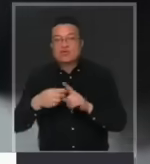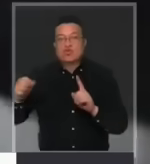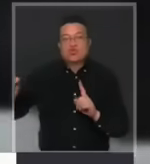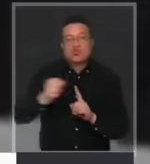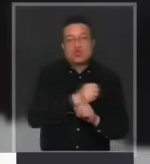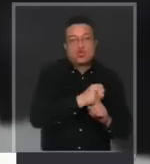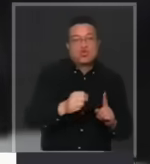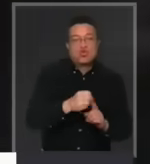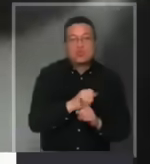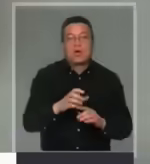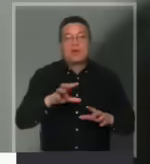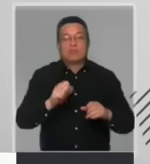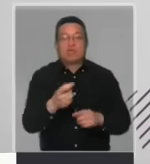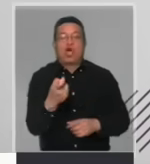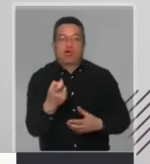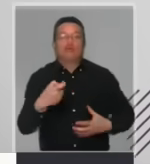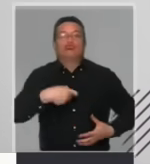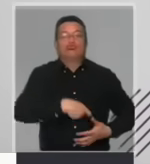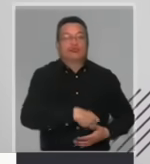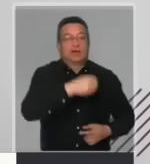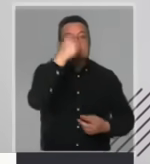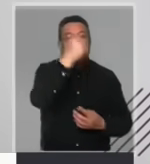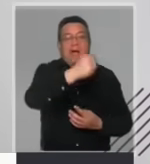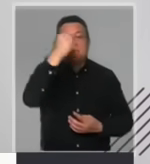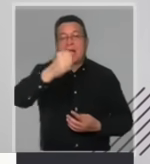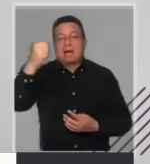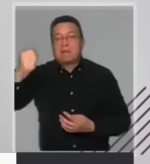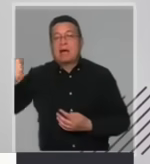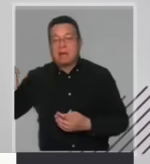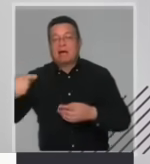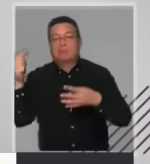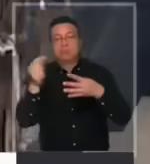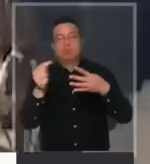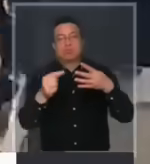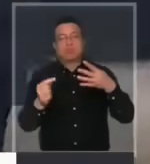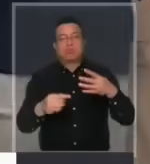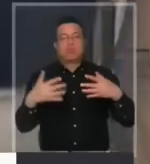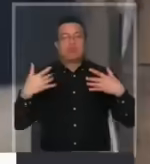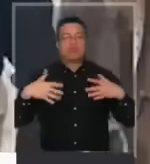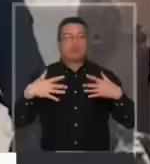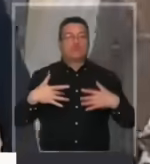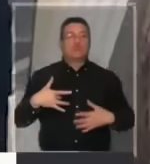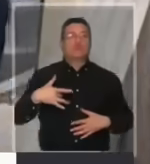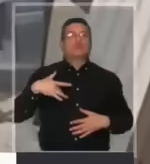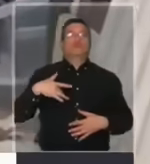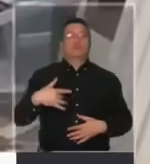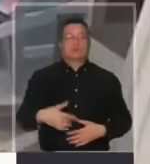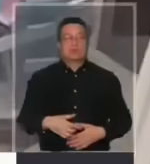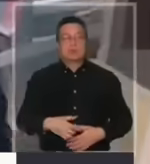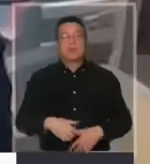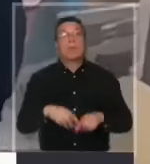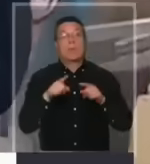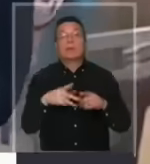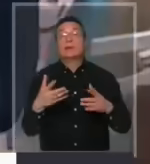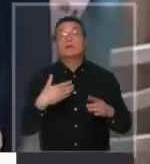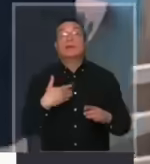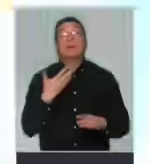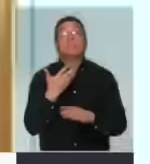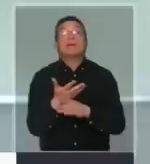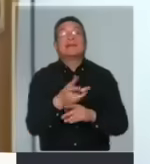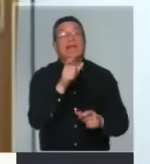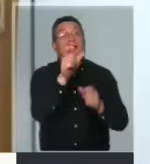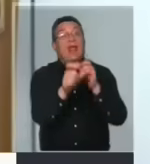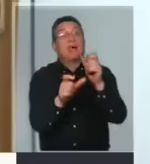torturas, posesión de armas y asesinatos, entre otros hechos de alta connotación. En definitiva, lo que le estamos pidiendo a esas